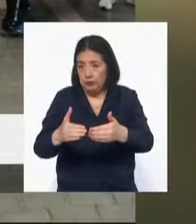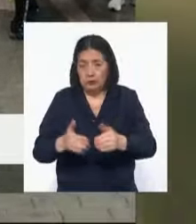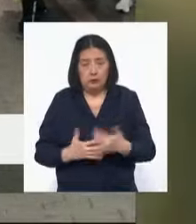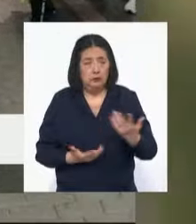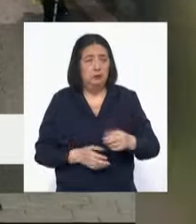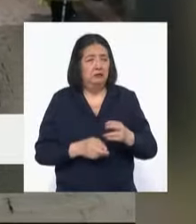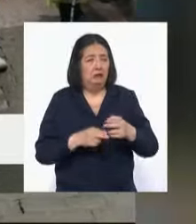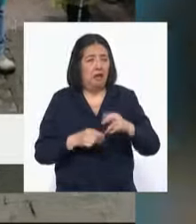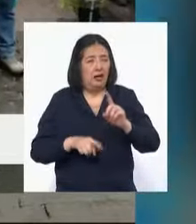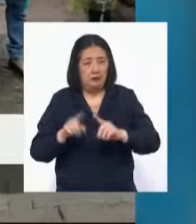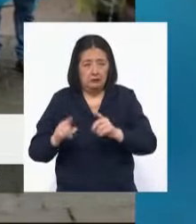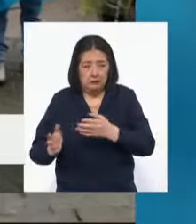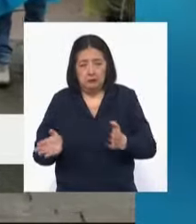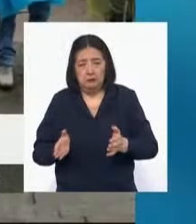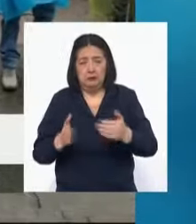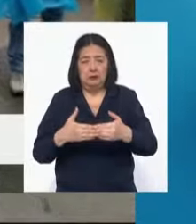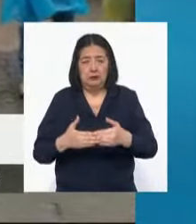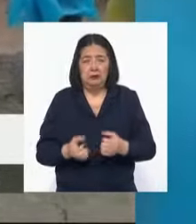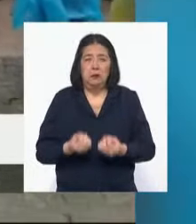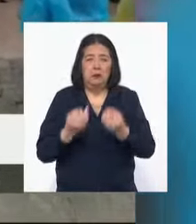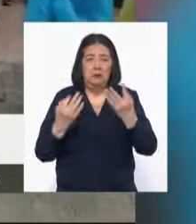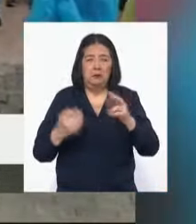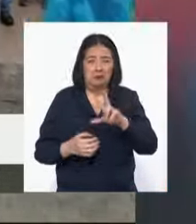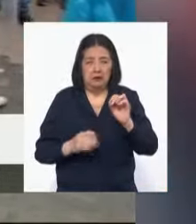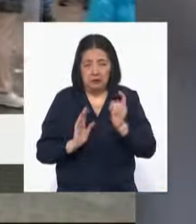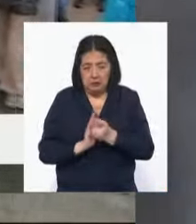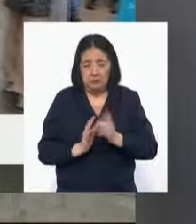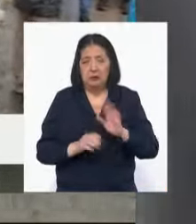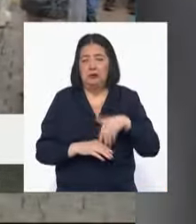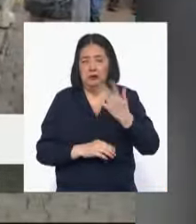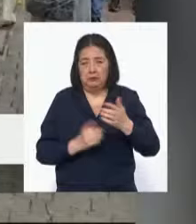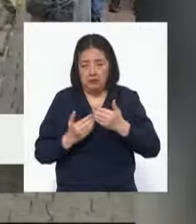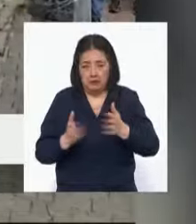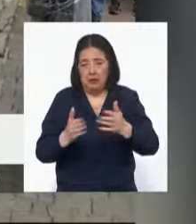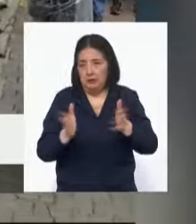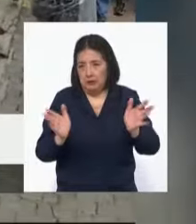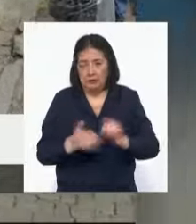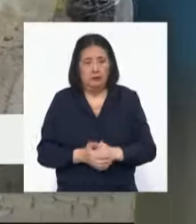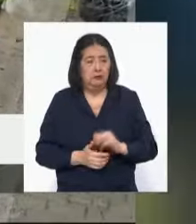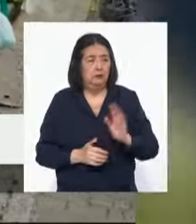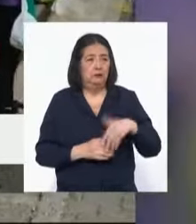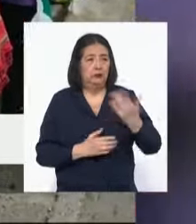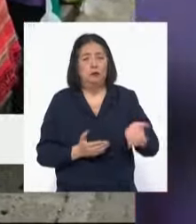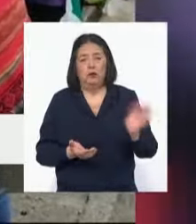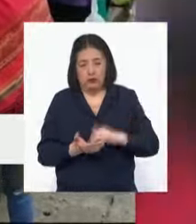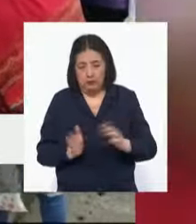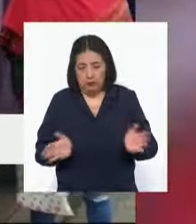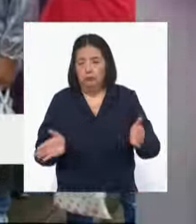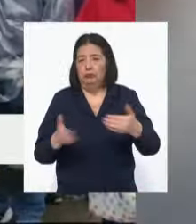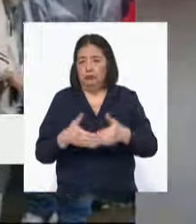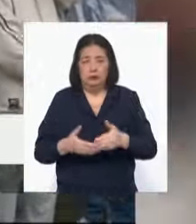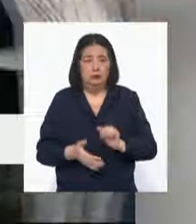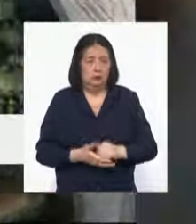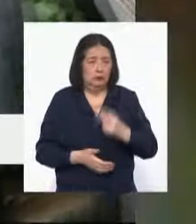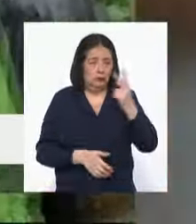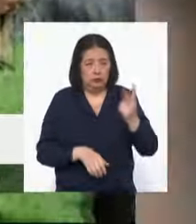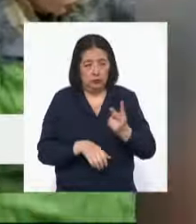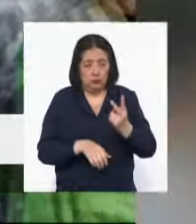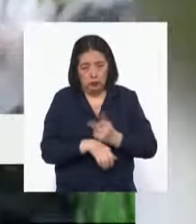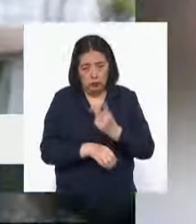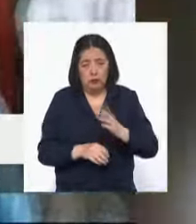de rato en rato. Bloquean durante aproximadamente 30 minutos, luego comienzan a desbloquear y luego otra vez, a medida que de acá a dos horas,